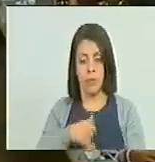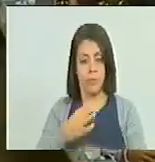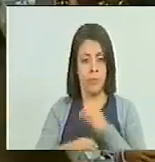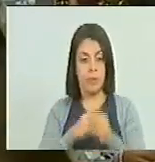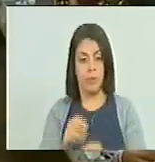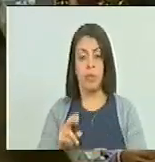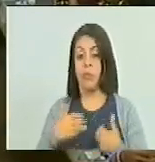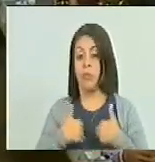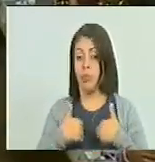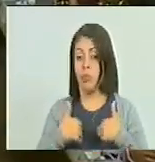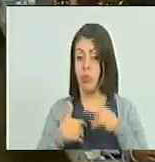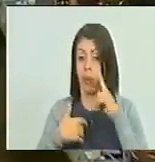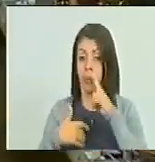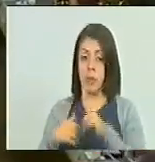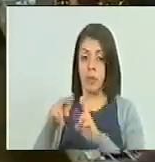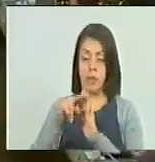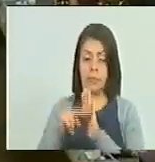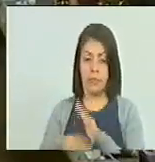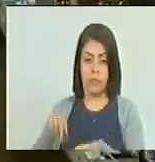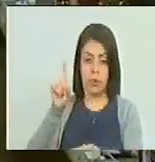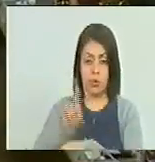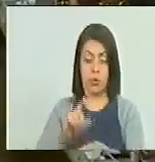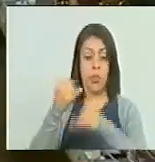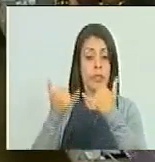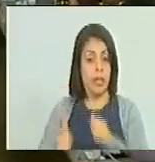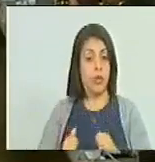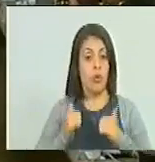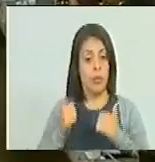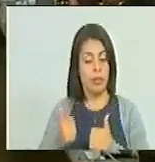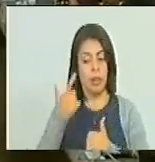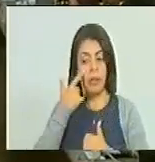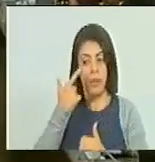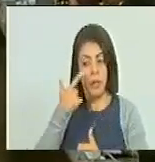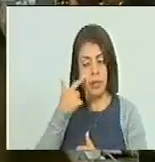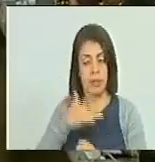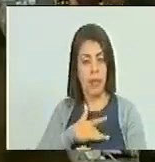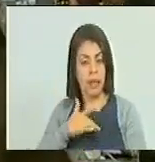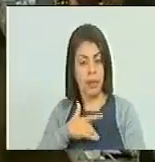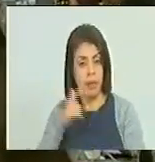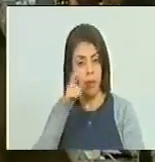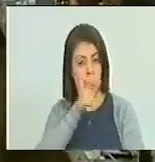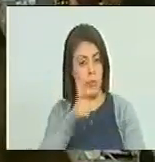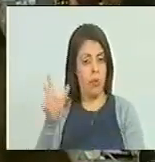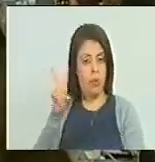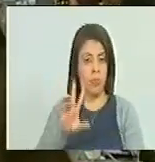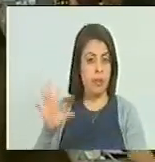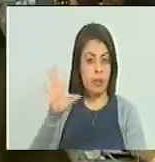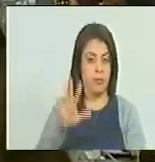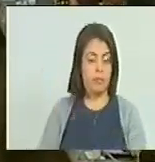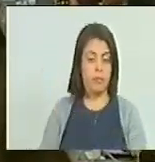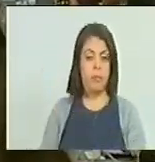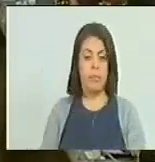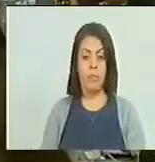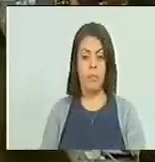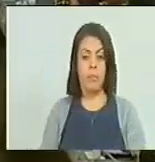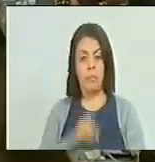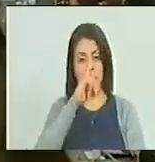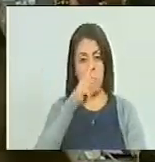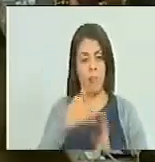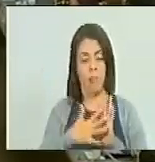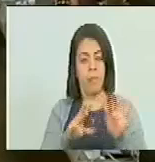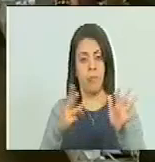visto más afectadas por las medidas coercitivas unilaterales que ya comenzaban a hacer mella en el pueblo venezolano. En el